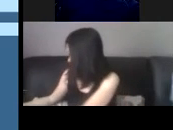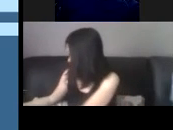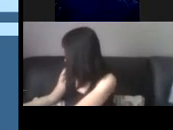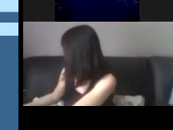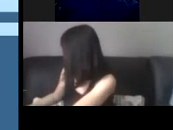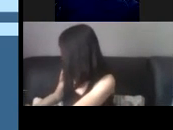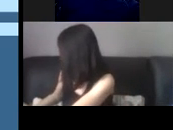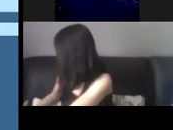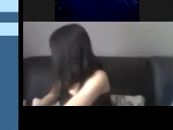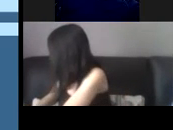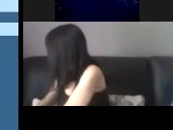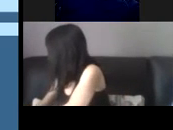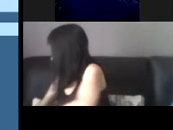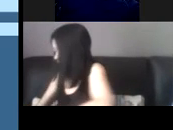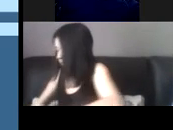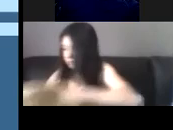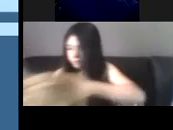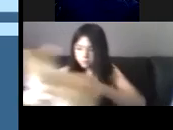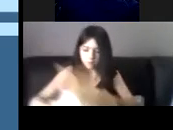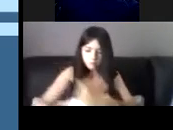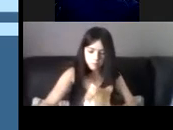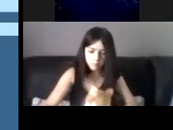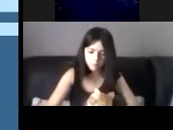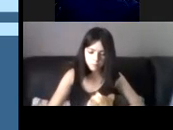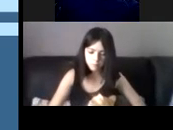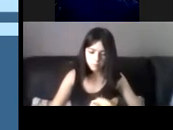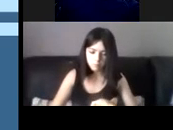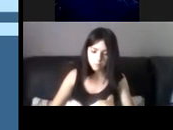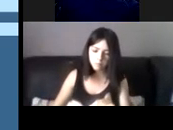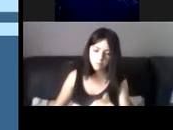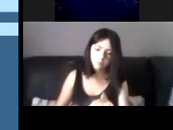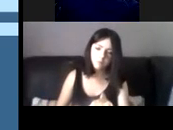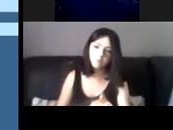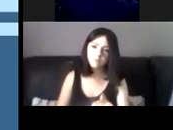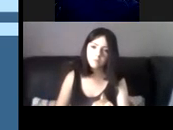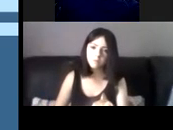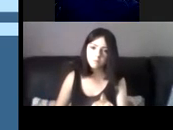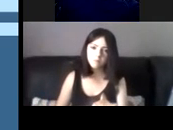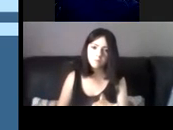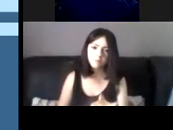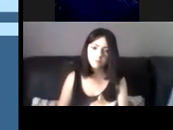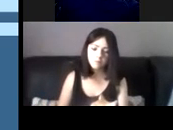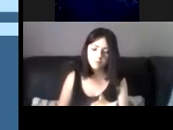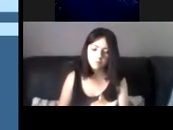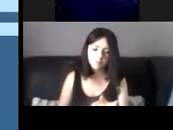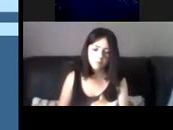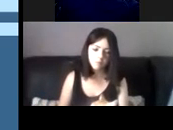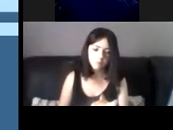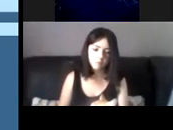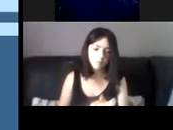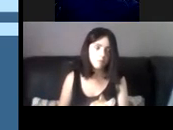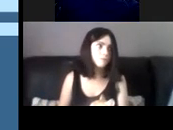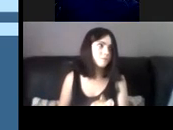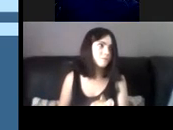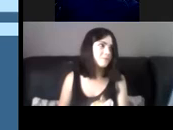yo los voy guardando en una carpeta en mi computador y luego para enviarles su nota yo les envío un correo con el cuadro cierto de